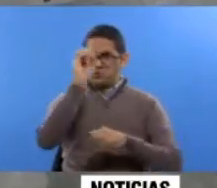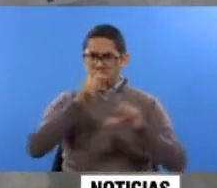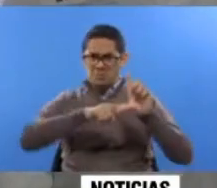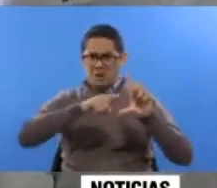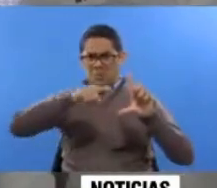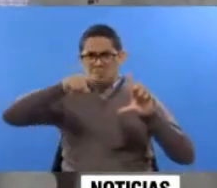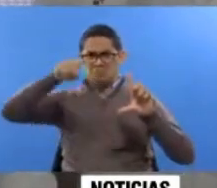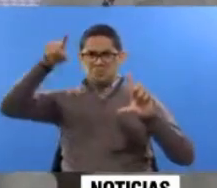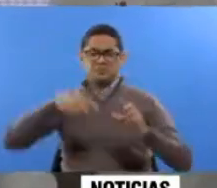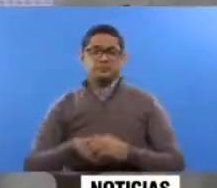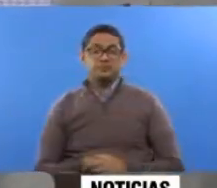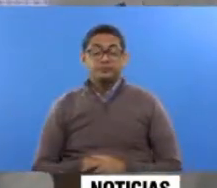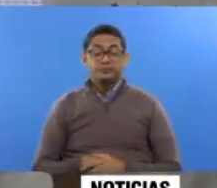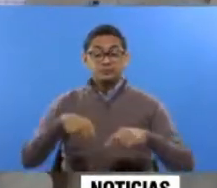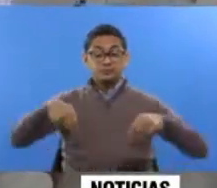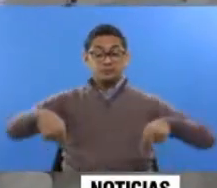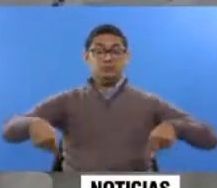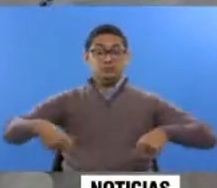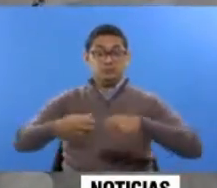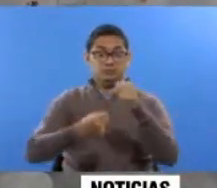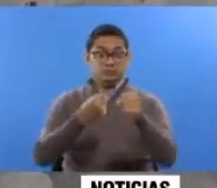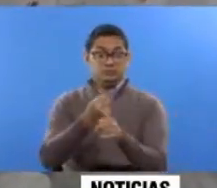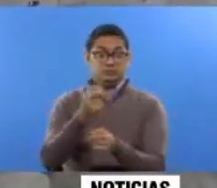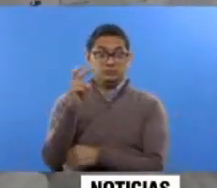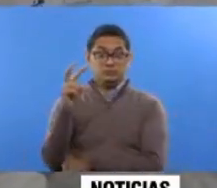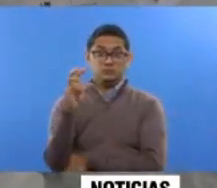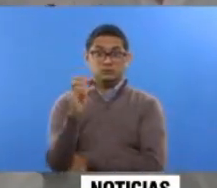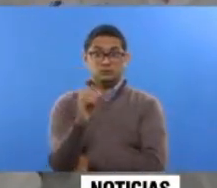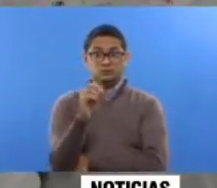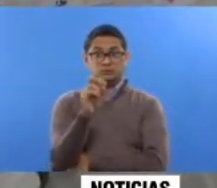en lo que va de este año, comparado con el